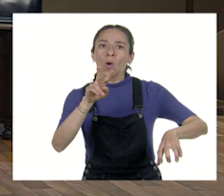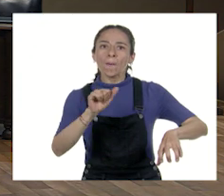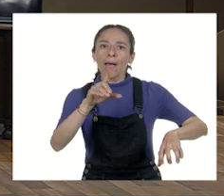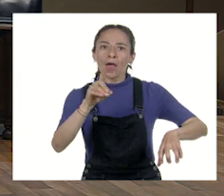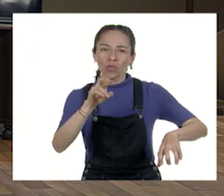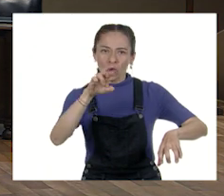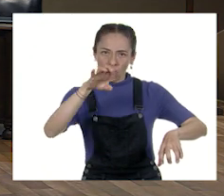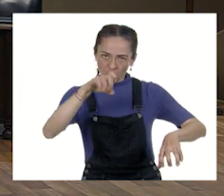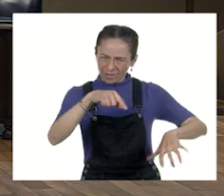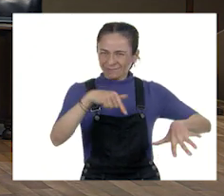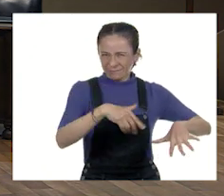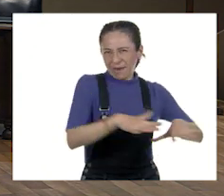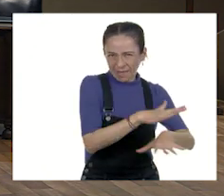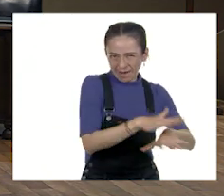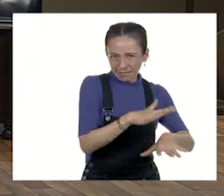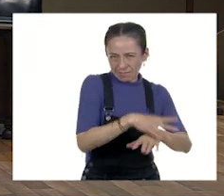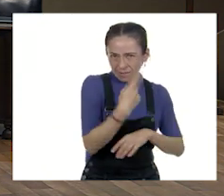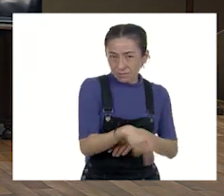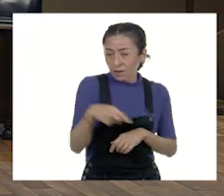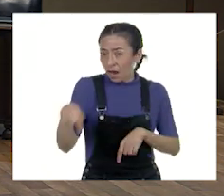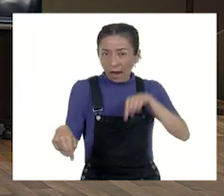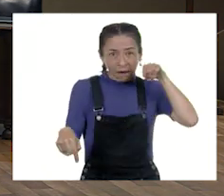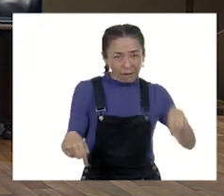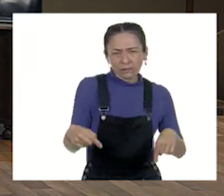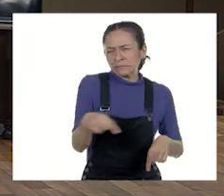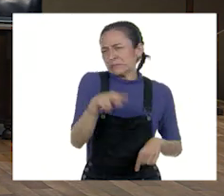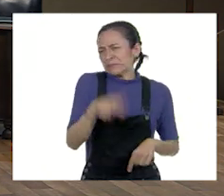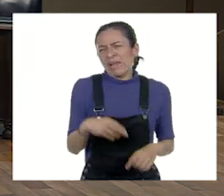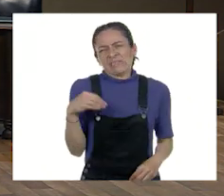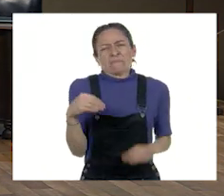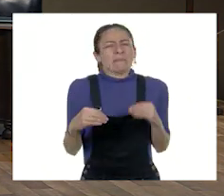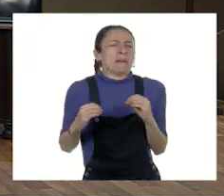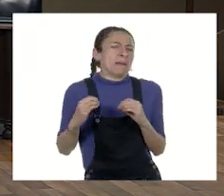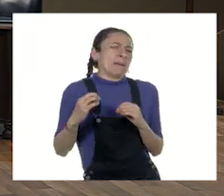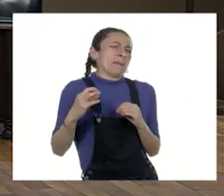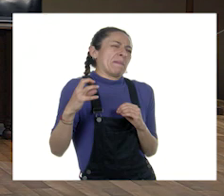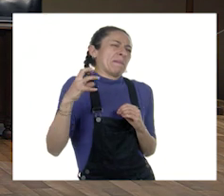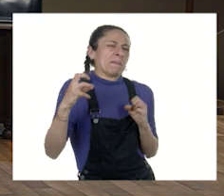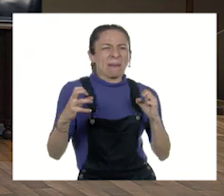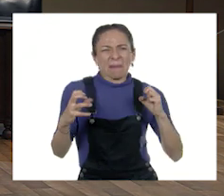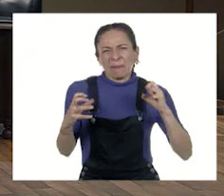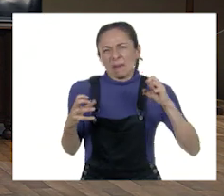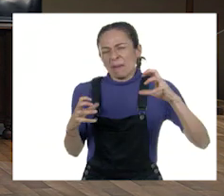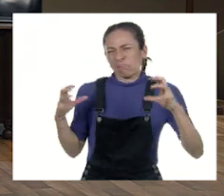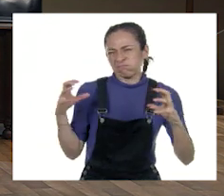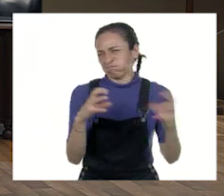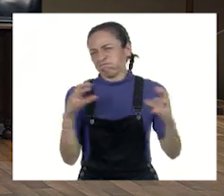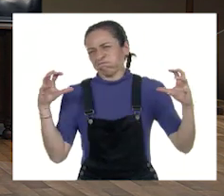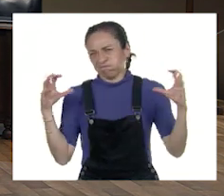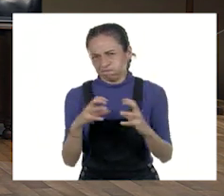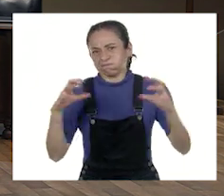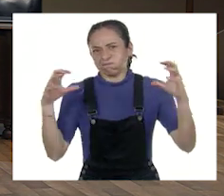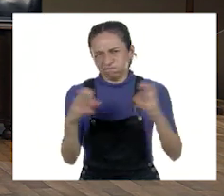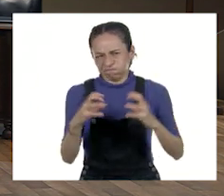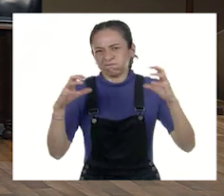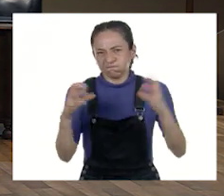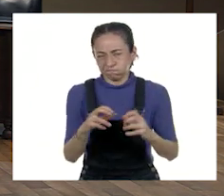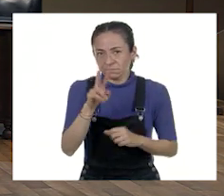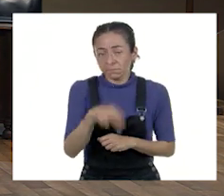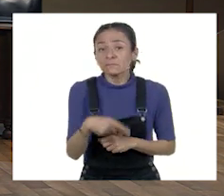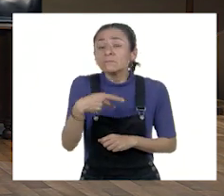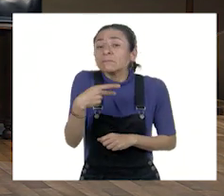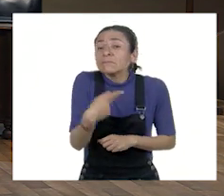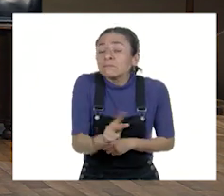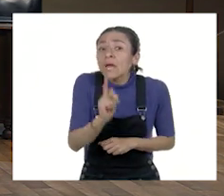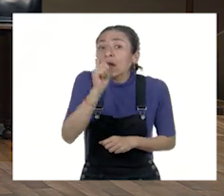estos grupos las pasiones se encendían y trataban de descontarse entre pellizcos y aplastones de callos. El chiste era que el